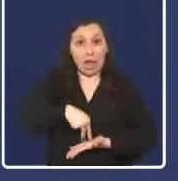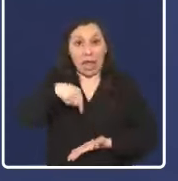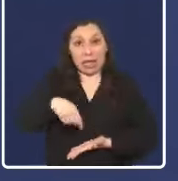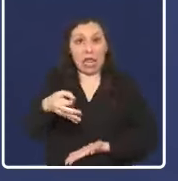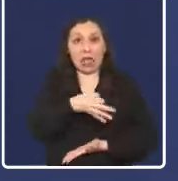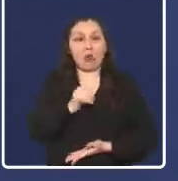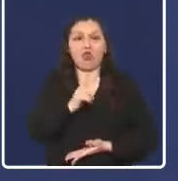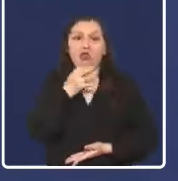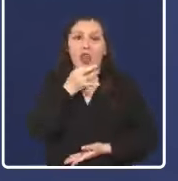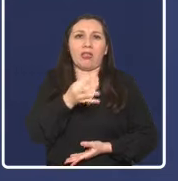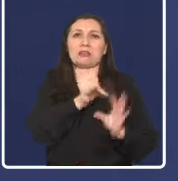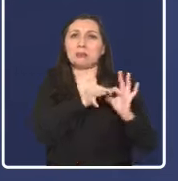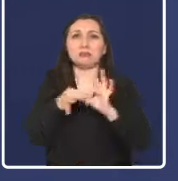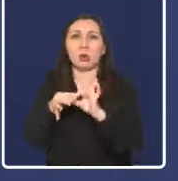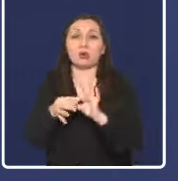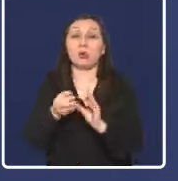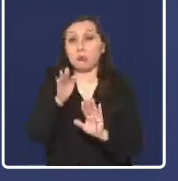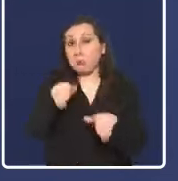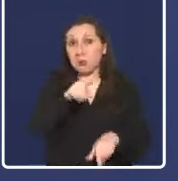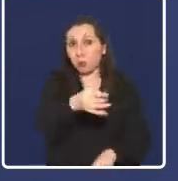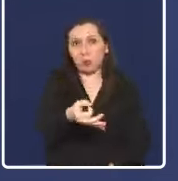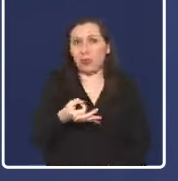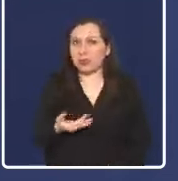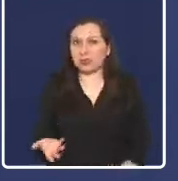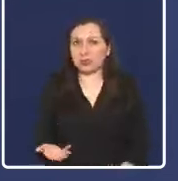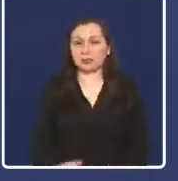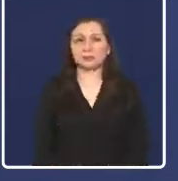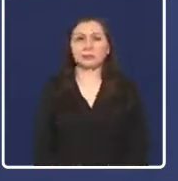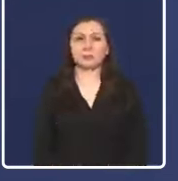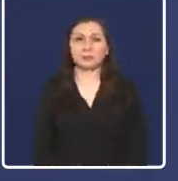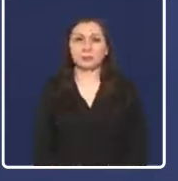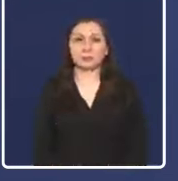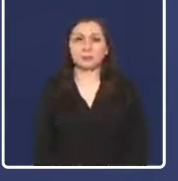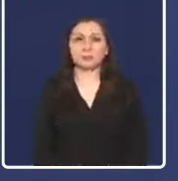Moneda, justamente por lo mismo que usted señala. Pero ustedes ya sabían de esta